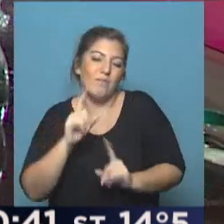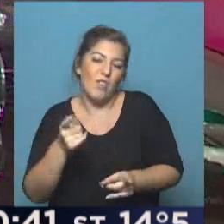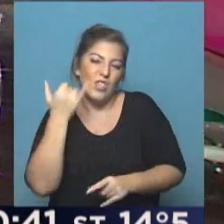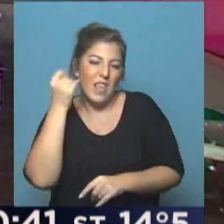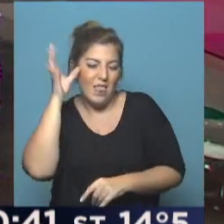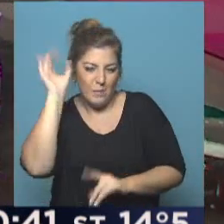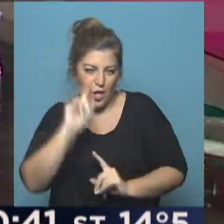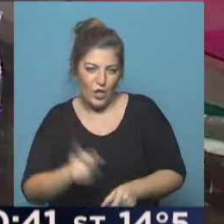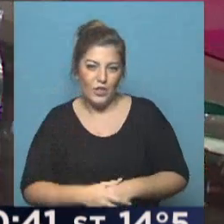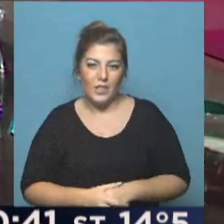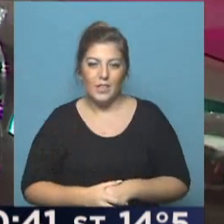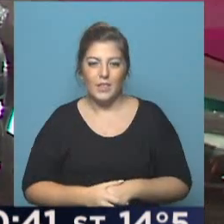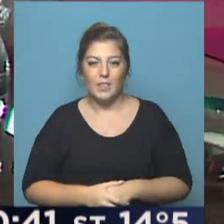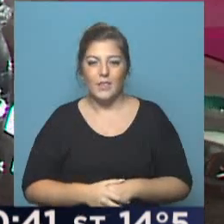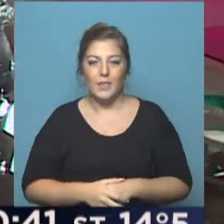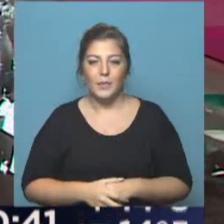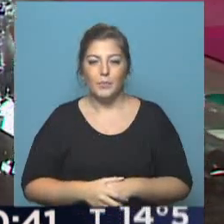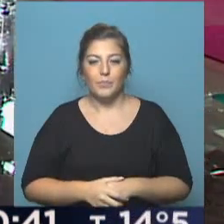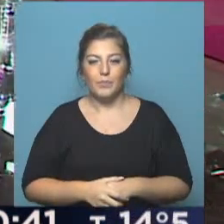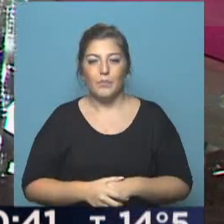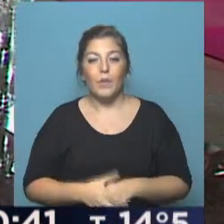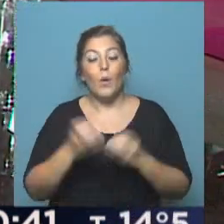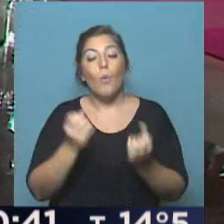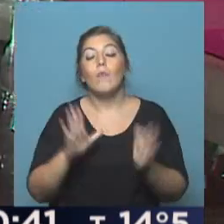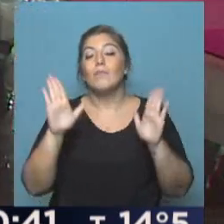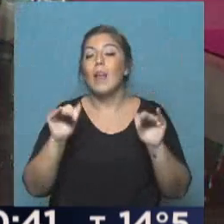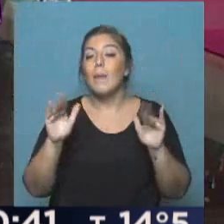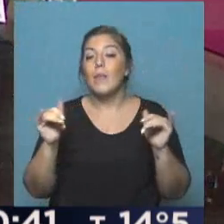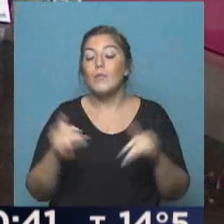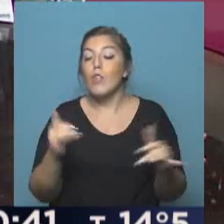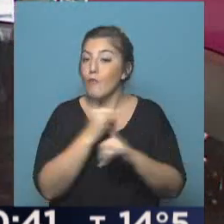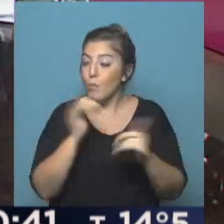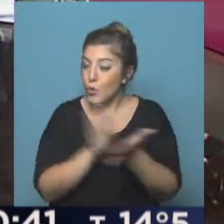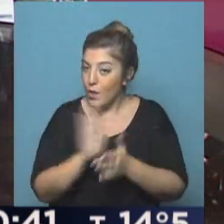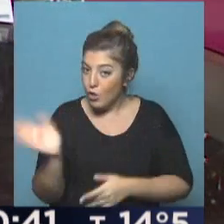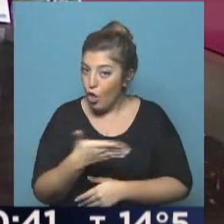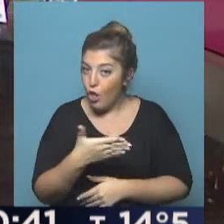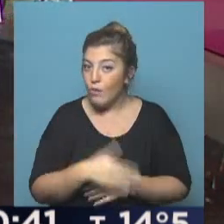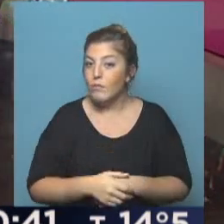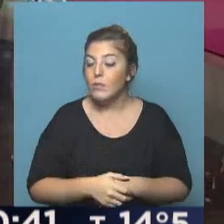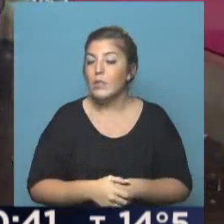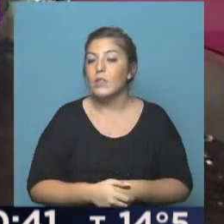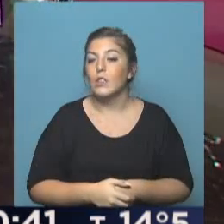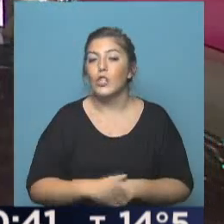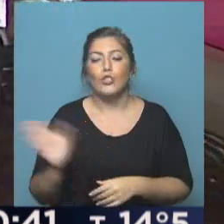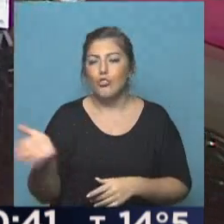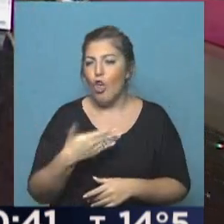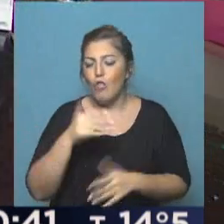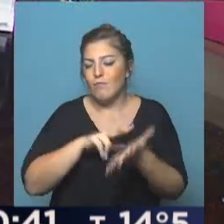Algunos, pero no tanto. Pero no lo cuestionan tanto. No. Bueno, nos vamos a ir. Nos informó de todo, ¿no? Sí. Julia Roberts estuvo en el noticiero. Por